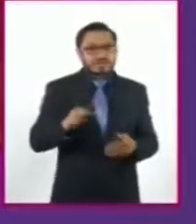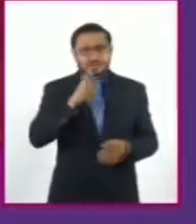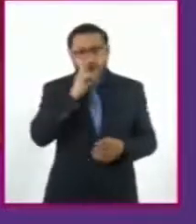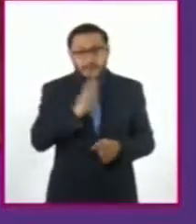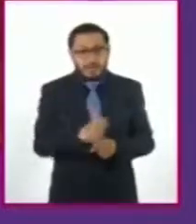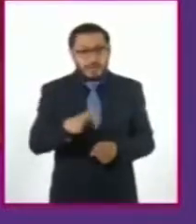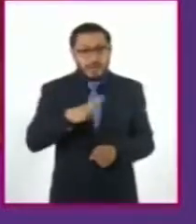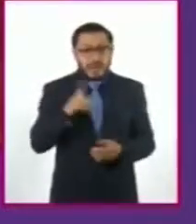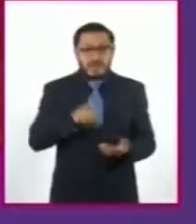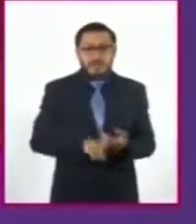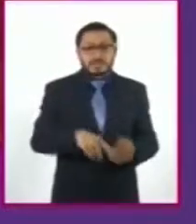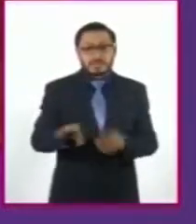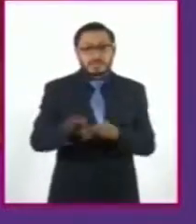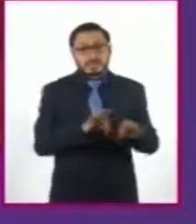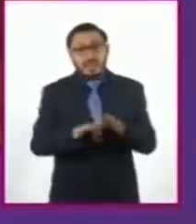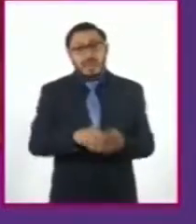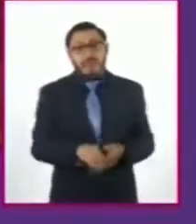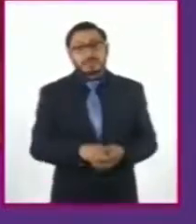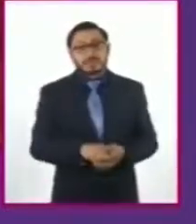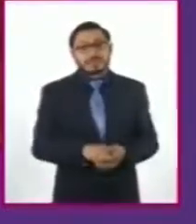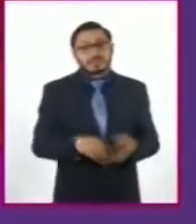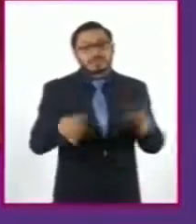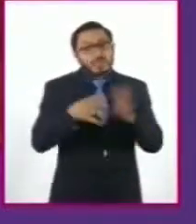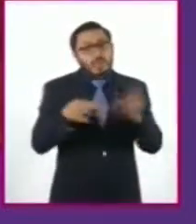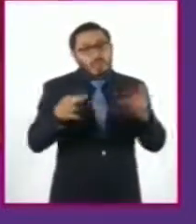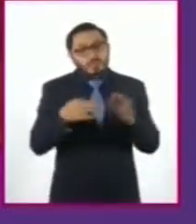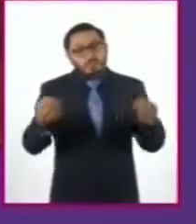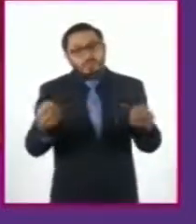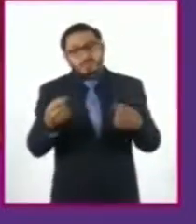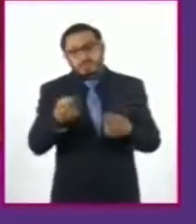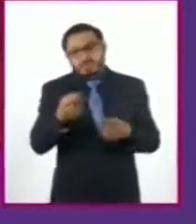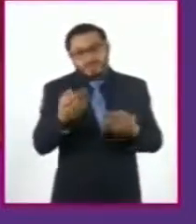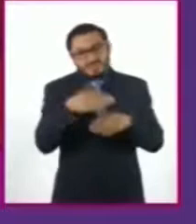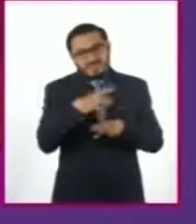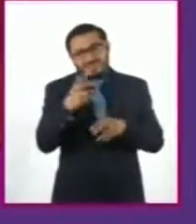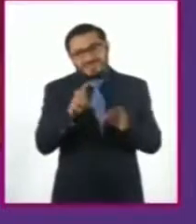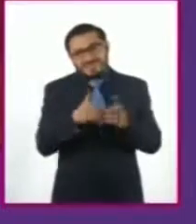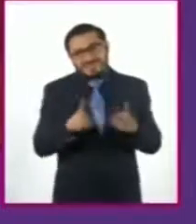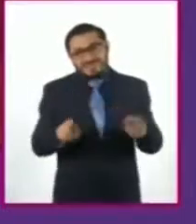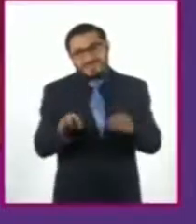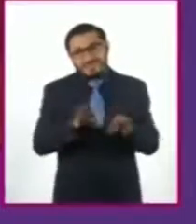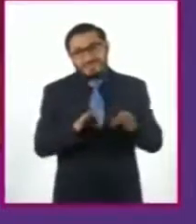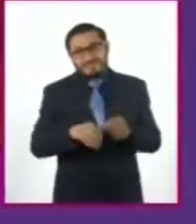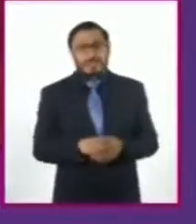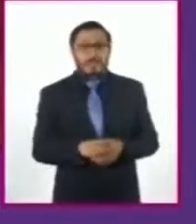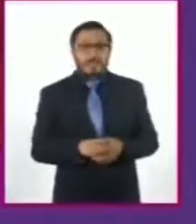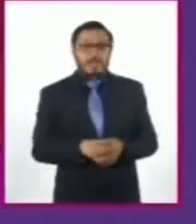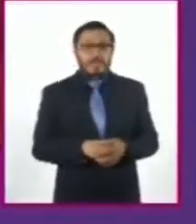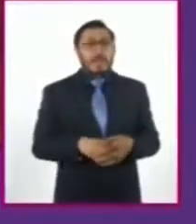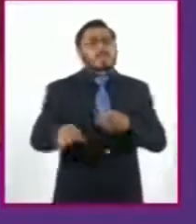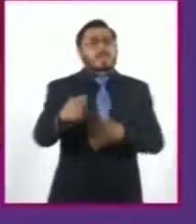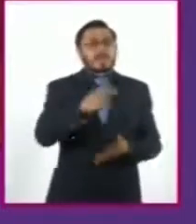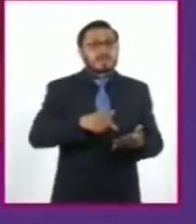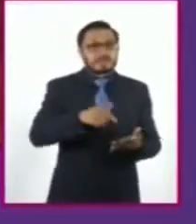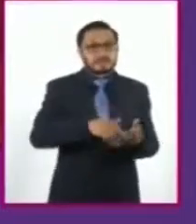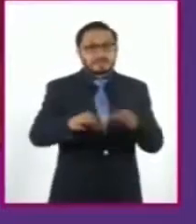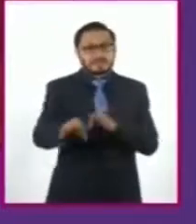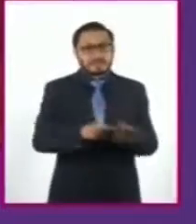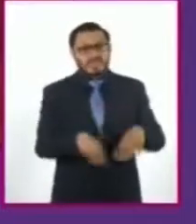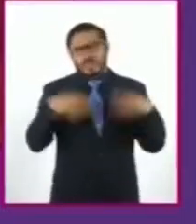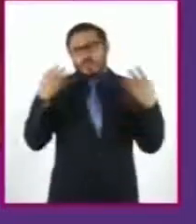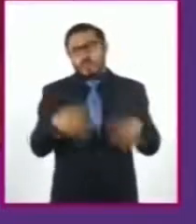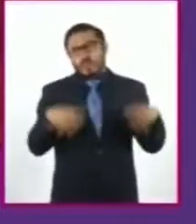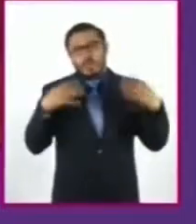un empleo. Pasaré a explicar un poco acerca del desarrollo de este. Los ambientes laborales más exitosos del